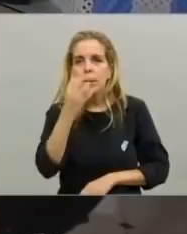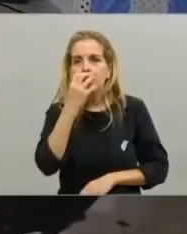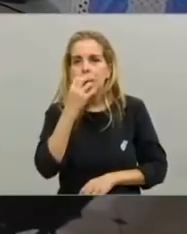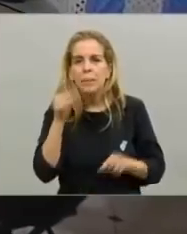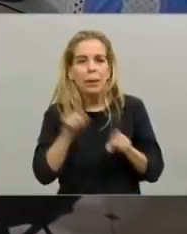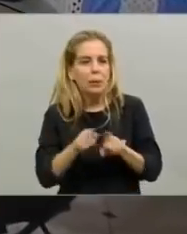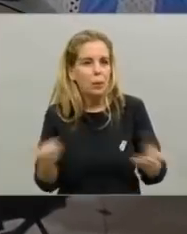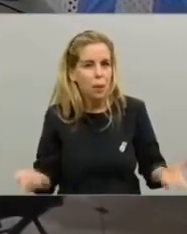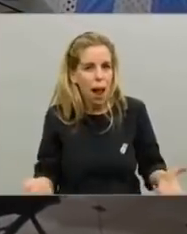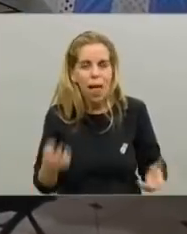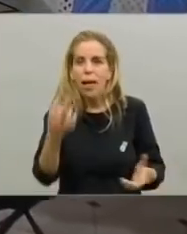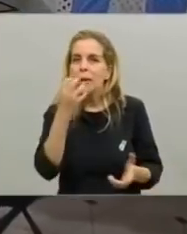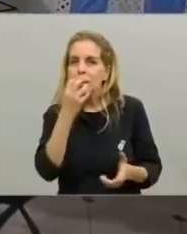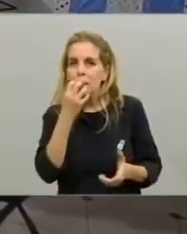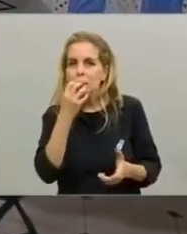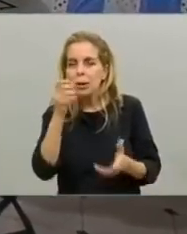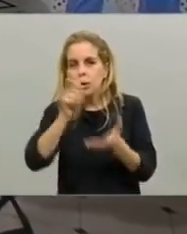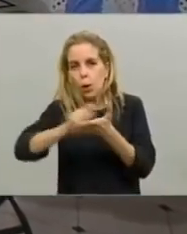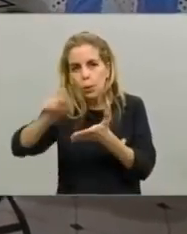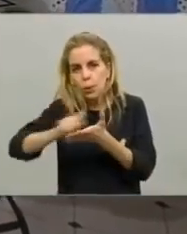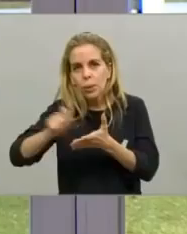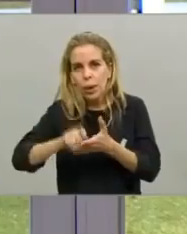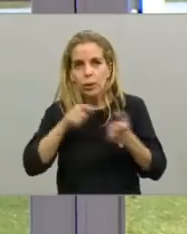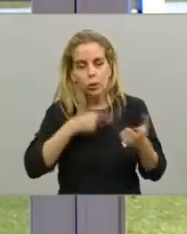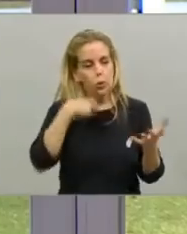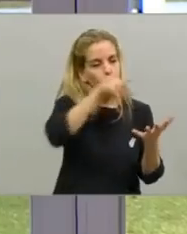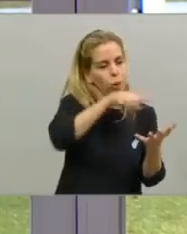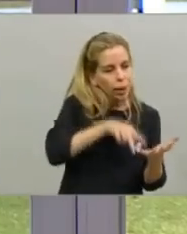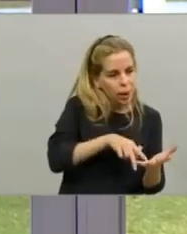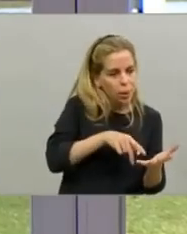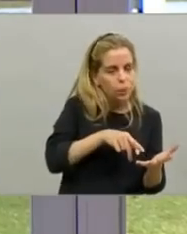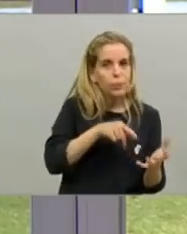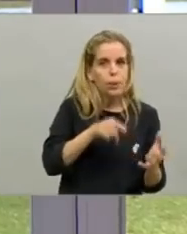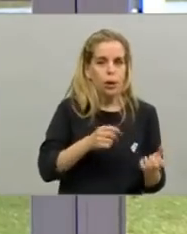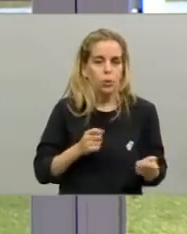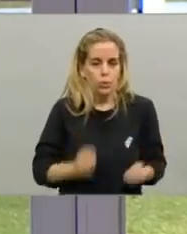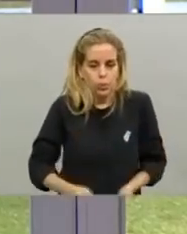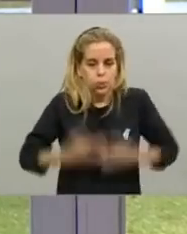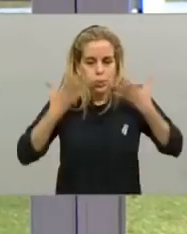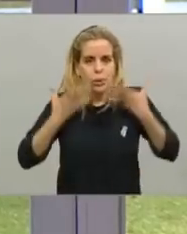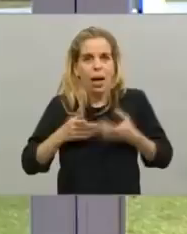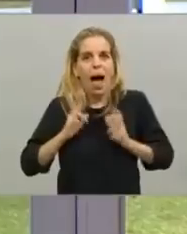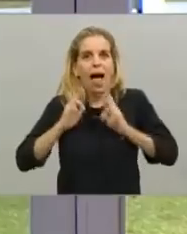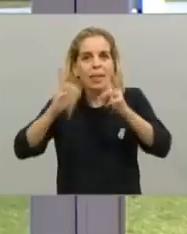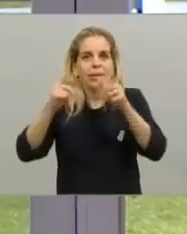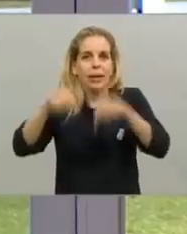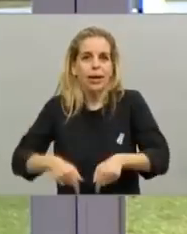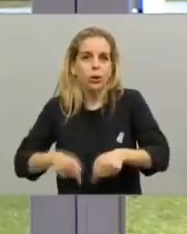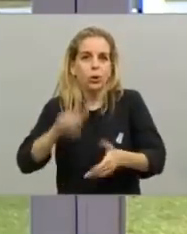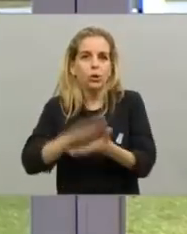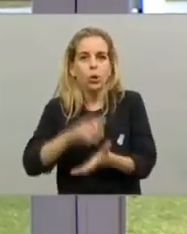Son esas palabras de Sarmiento las que me inspiran a hablarles hoy como les hablo.